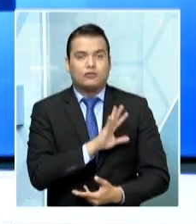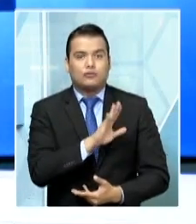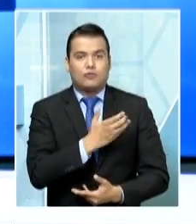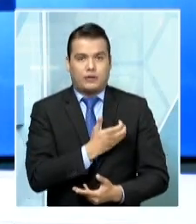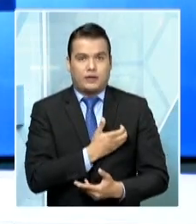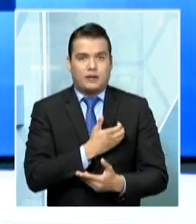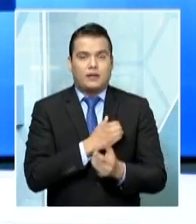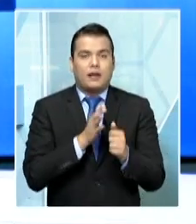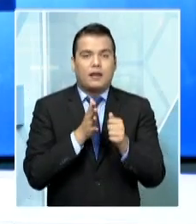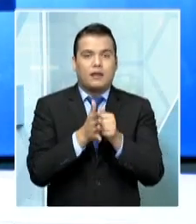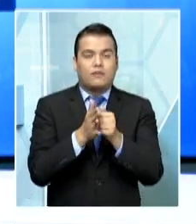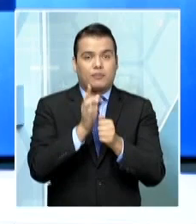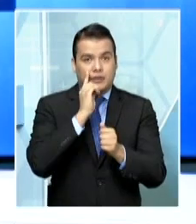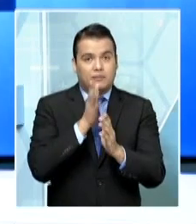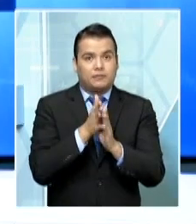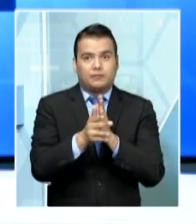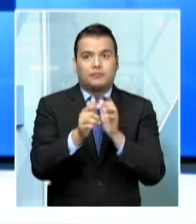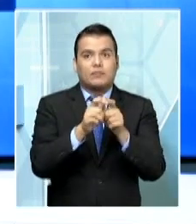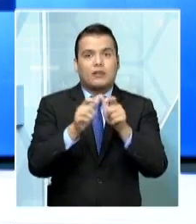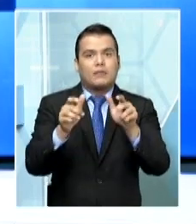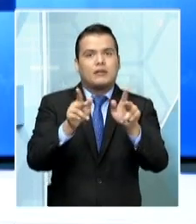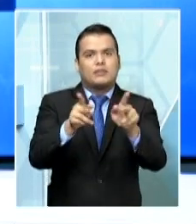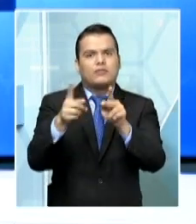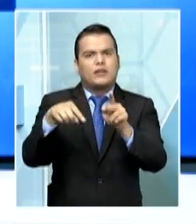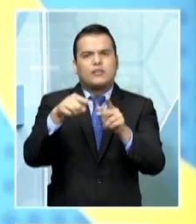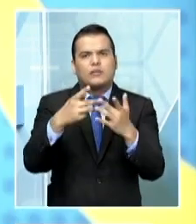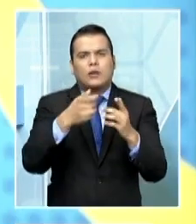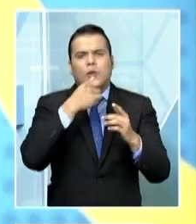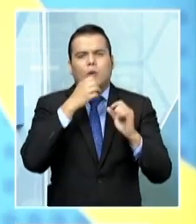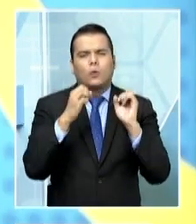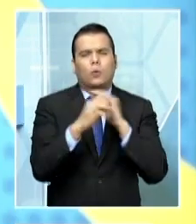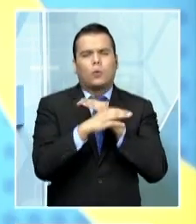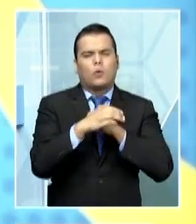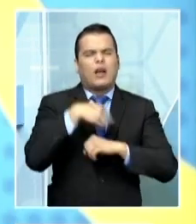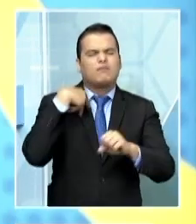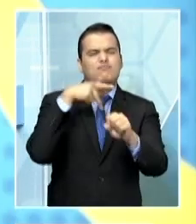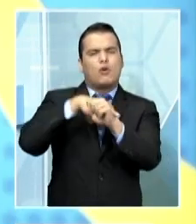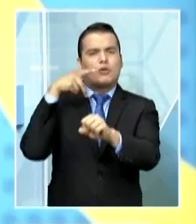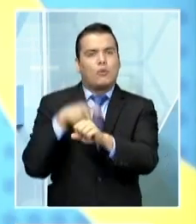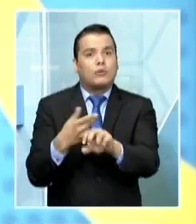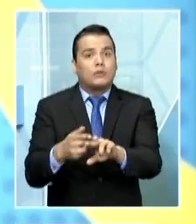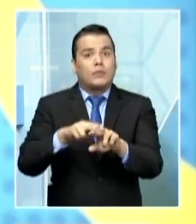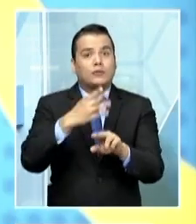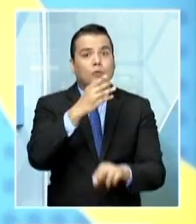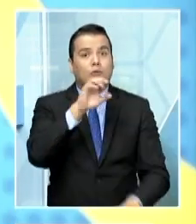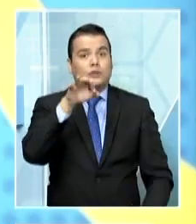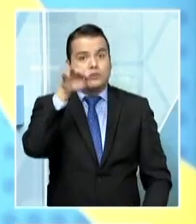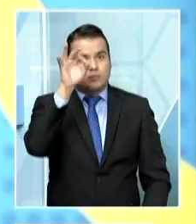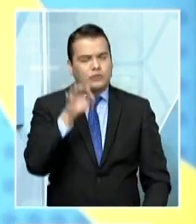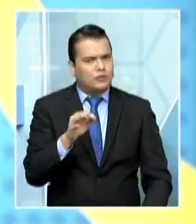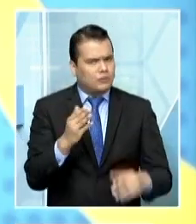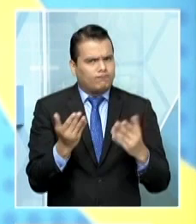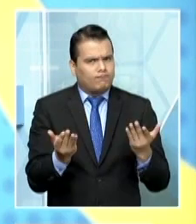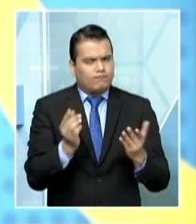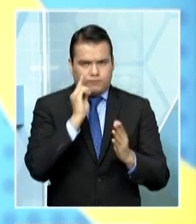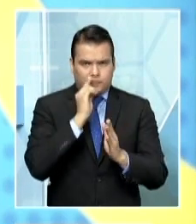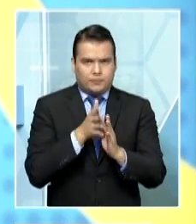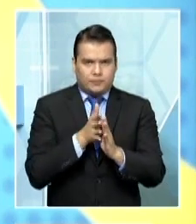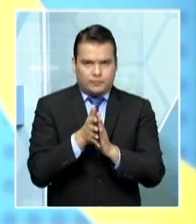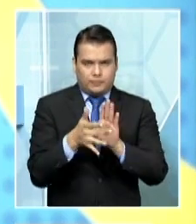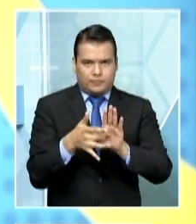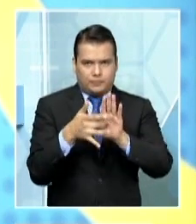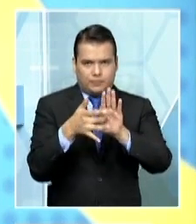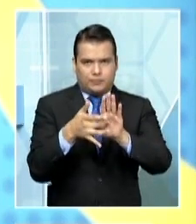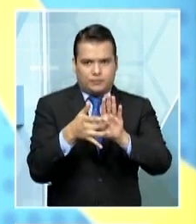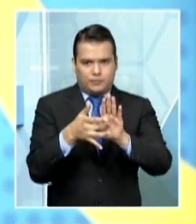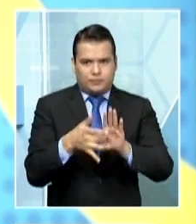un impresionante aumento de comparendos por irrespeto a la autoridad. ¿Qué hay detrás de este comportamiento? Nuestro jefe de redacción, Gerardo Quintero, preparó